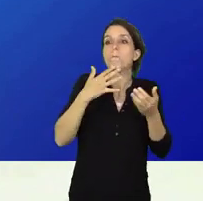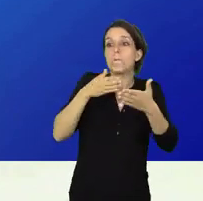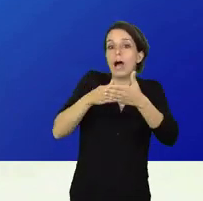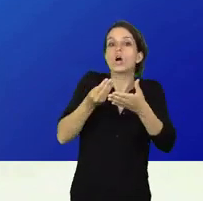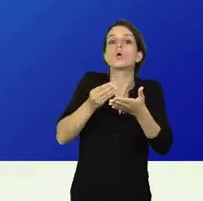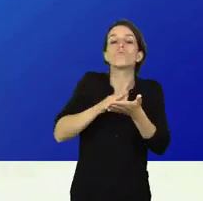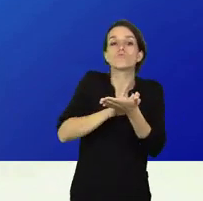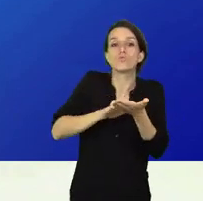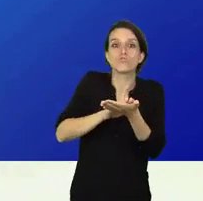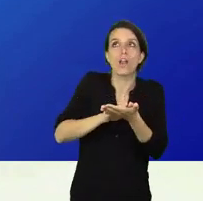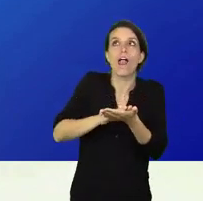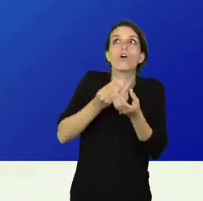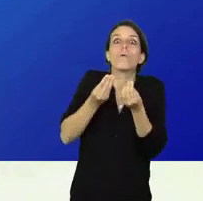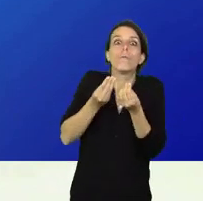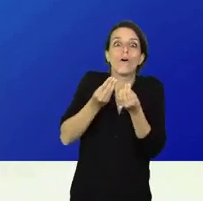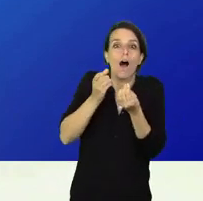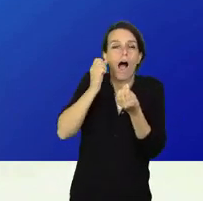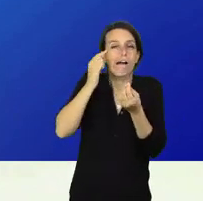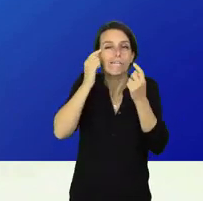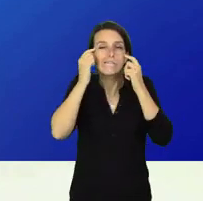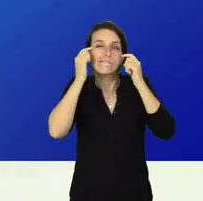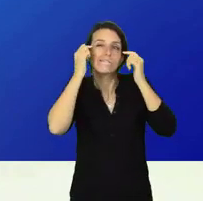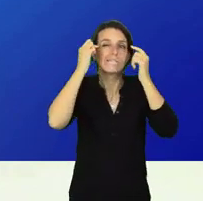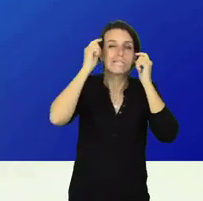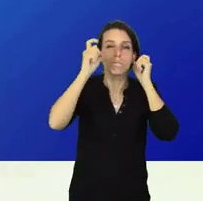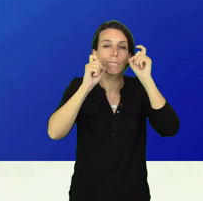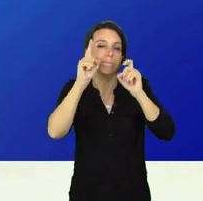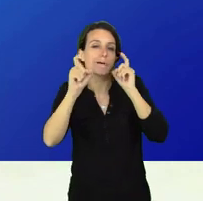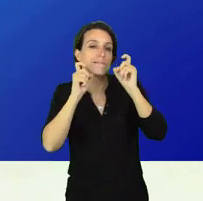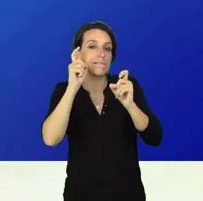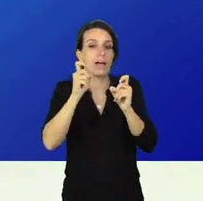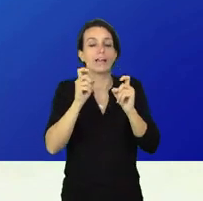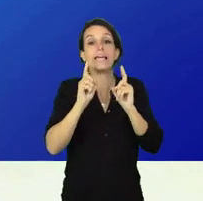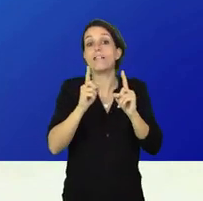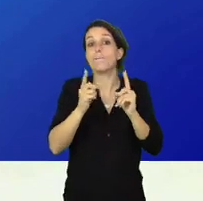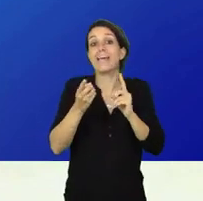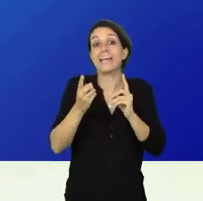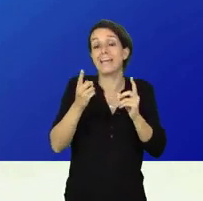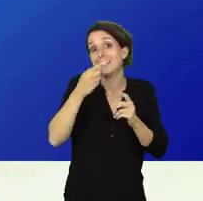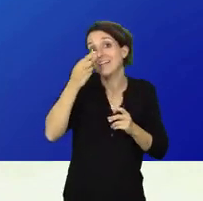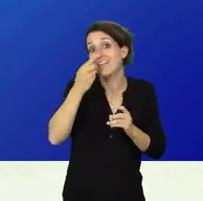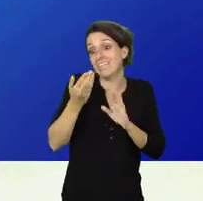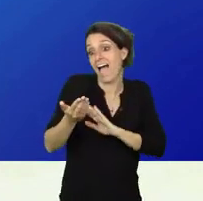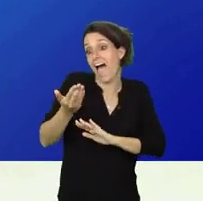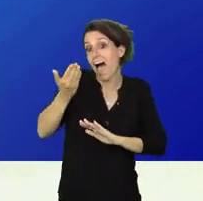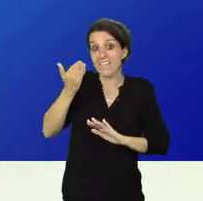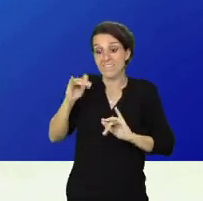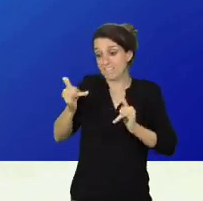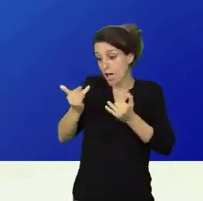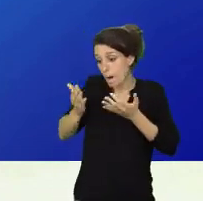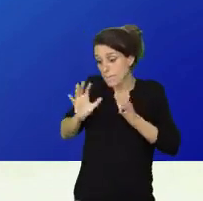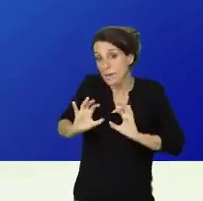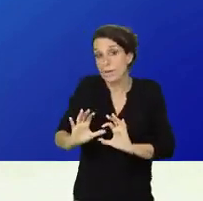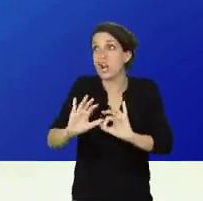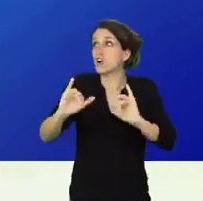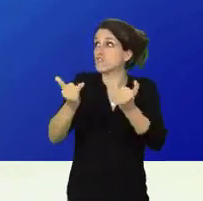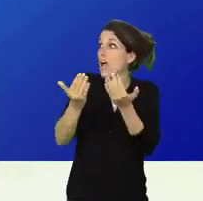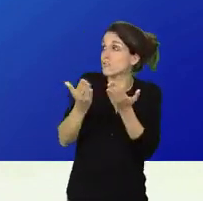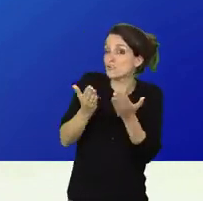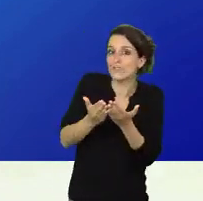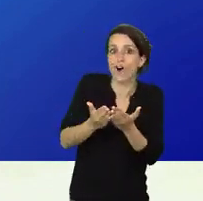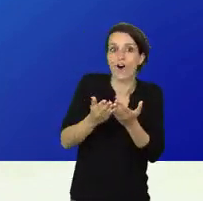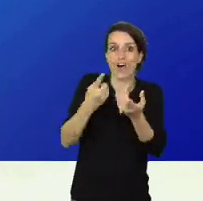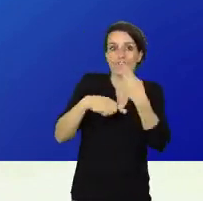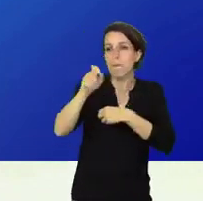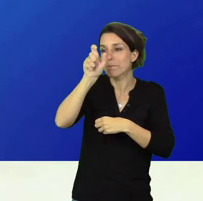cómo se resuelven, pero también en una dimensión de ciertos conocimientos y reflexiones que vienen con eso, que hacen a